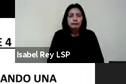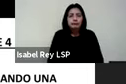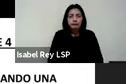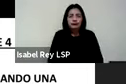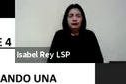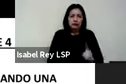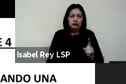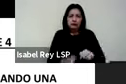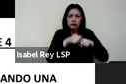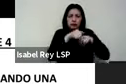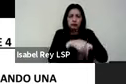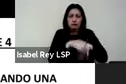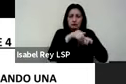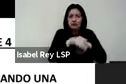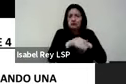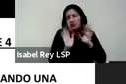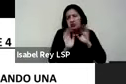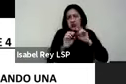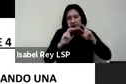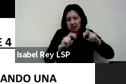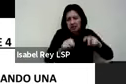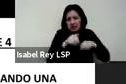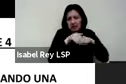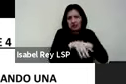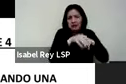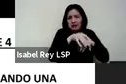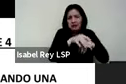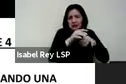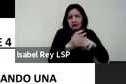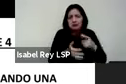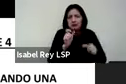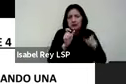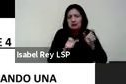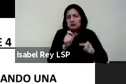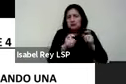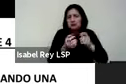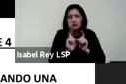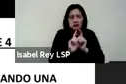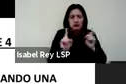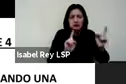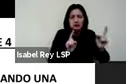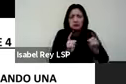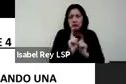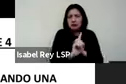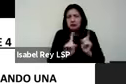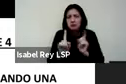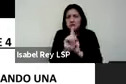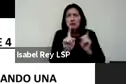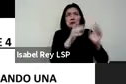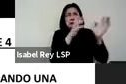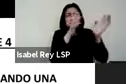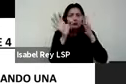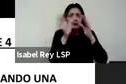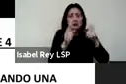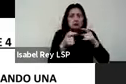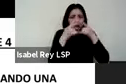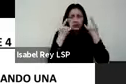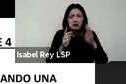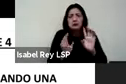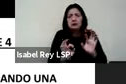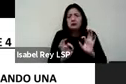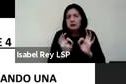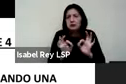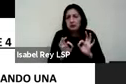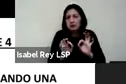dice que las marchas, pues varios estudios que dicen que las marchas, porque son gente que está separada, moviéndose al aire libre, con mascarillas, el